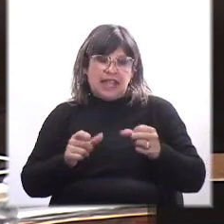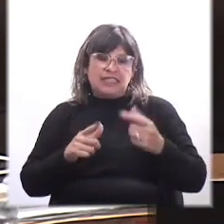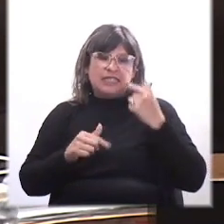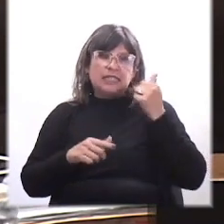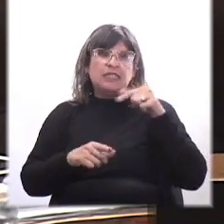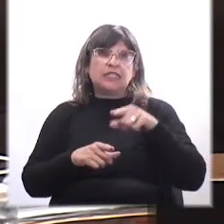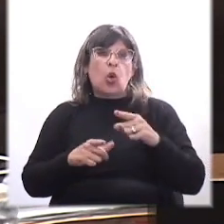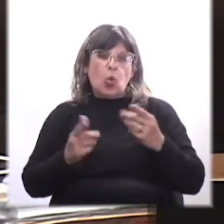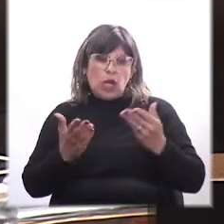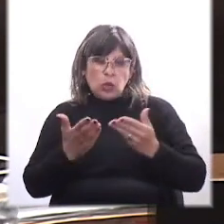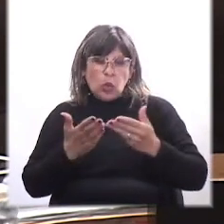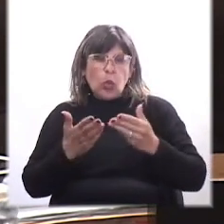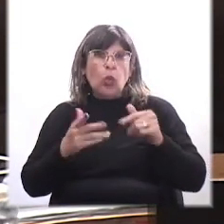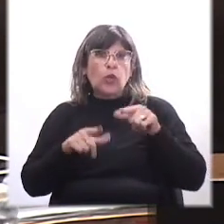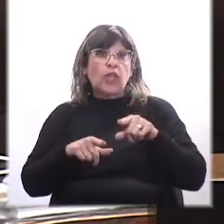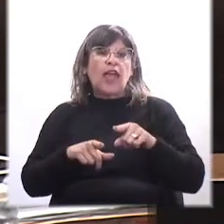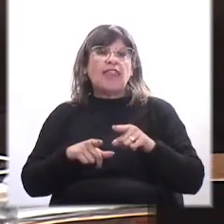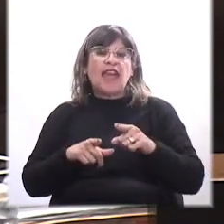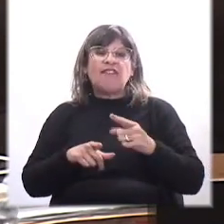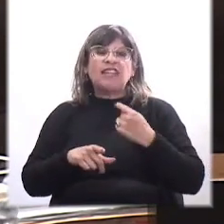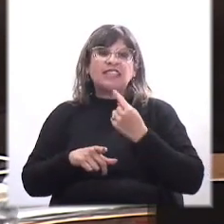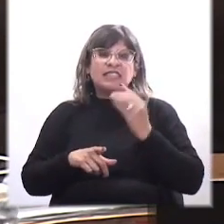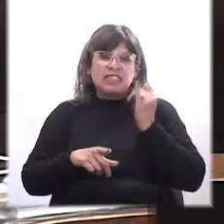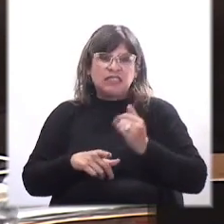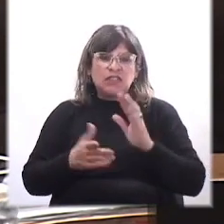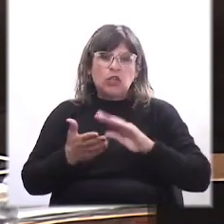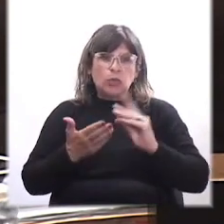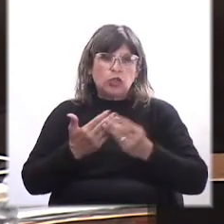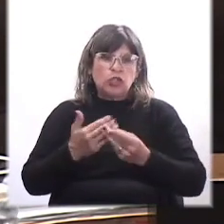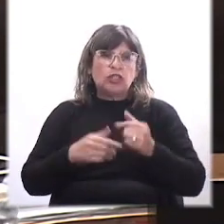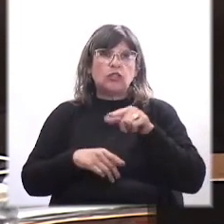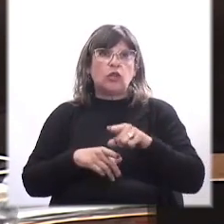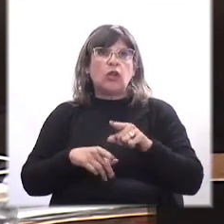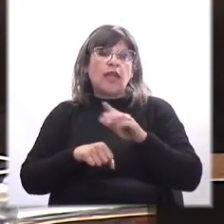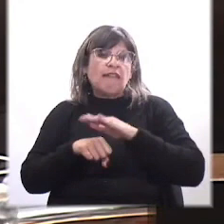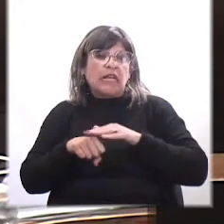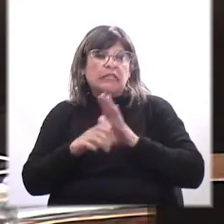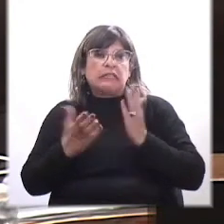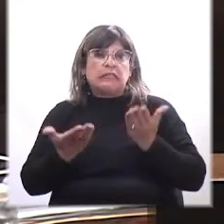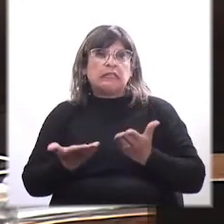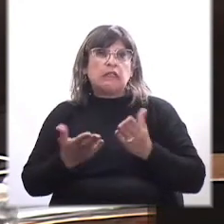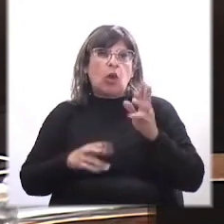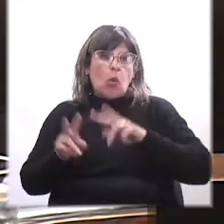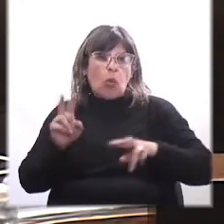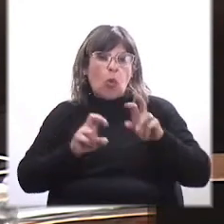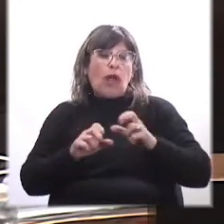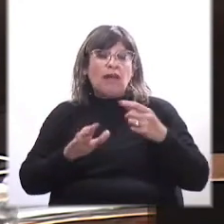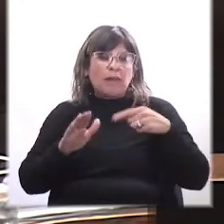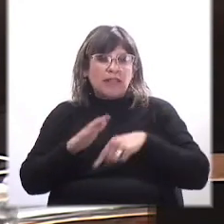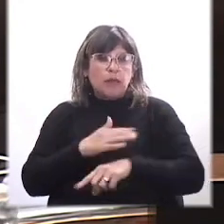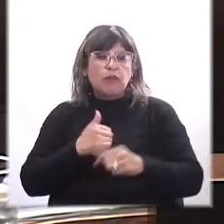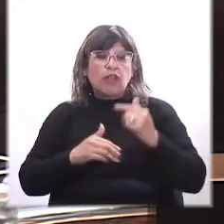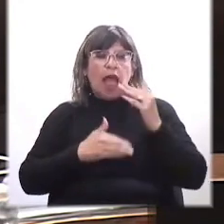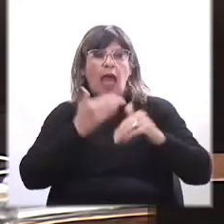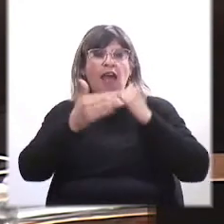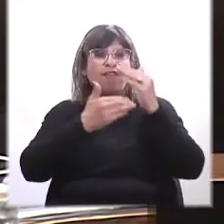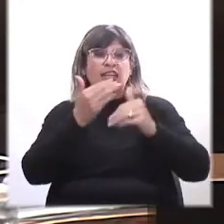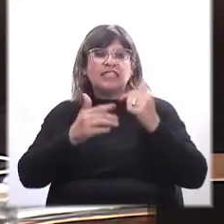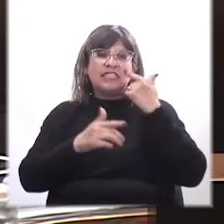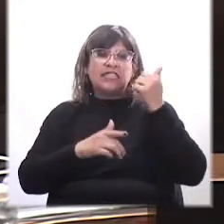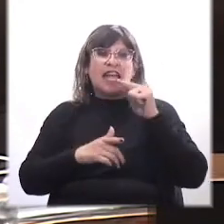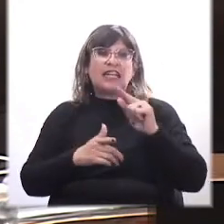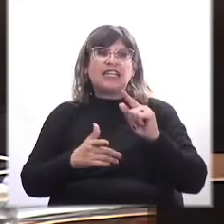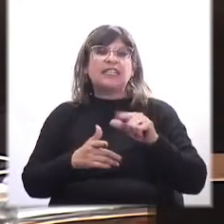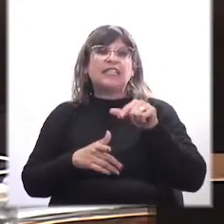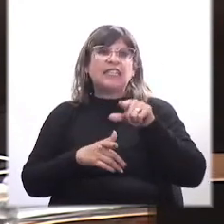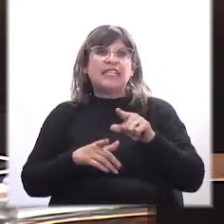de un estudio de factibilidad del proyecto que básicamente busca profundizar y avanzar en la